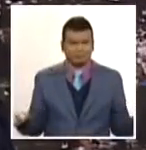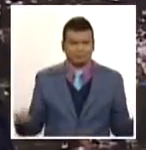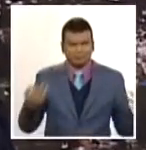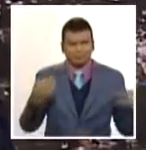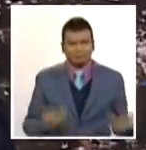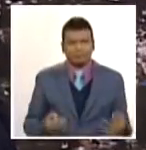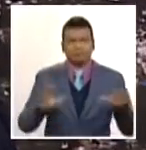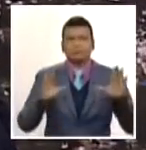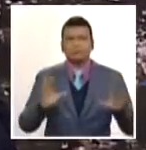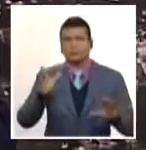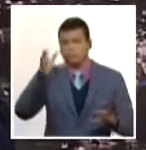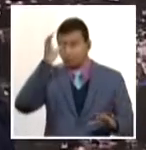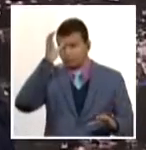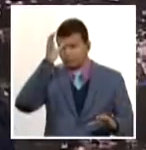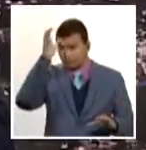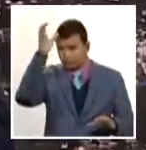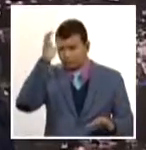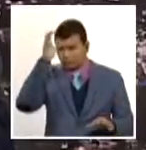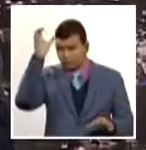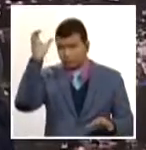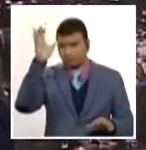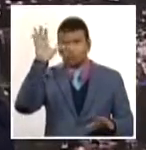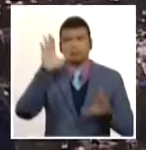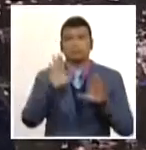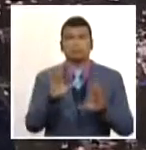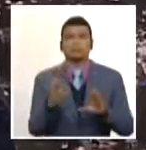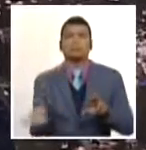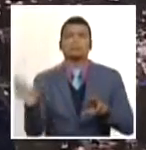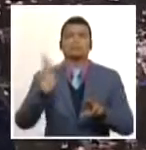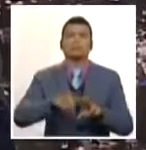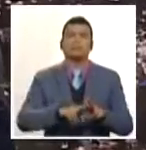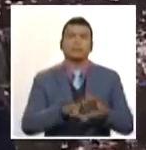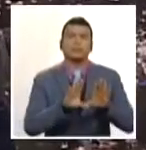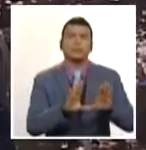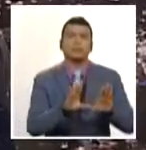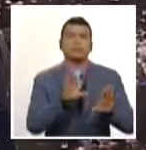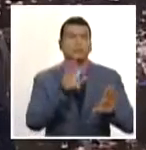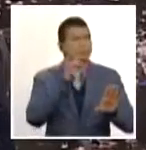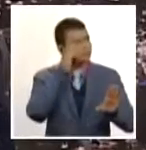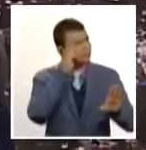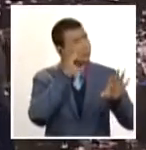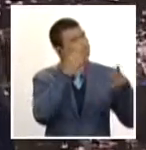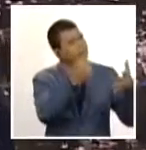concepto de valor agregado más allá de los valores que vienen simplemente